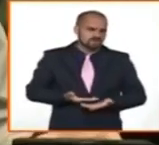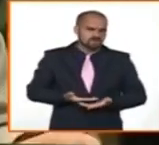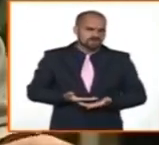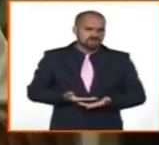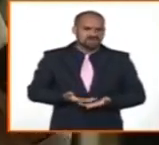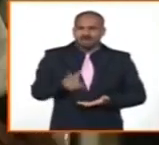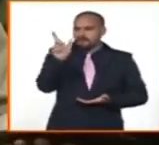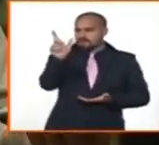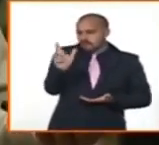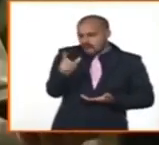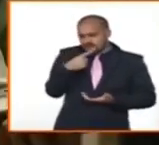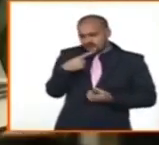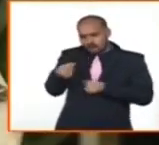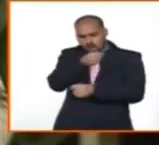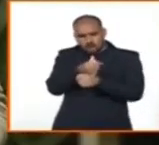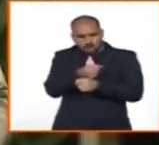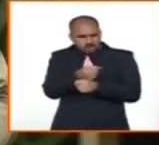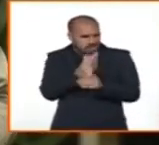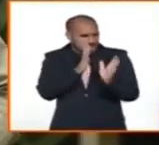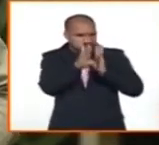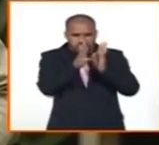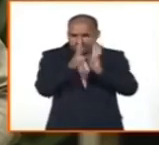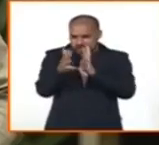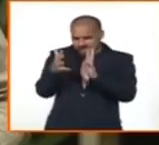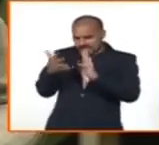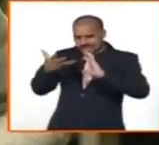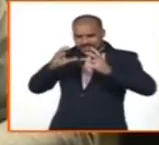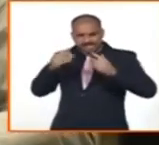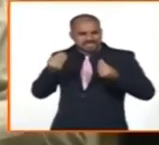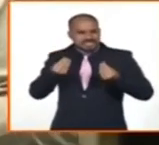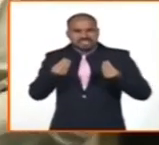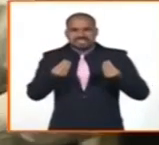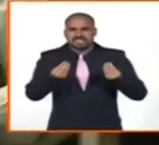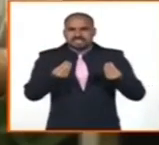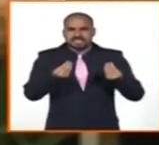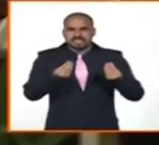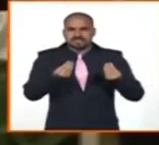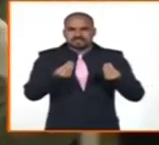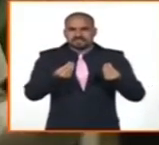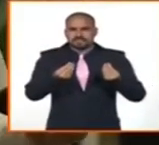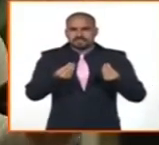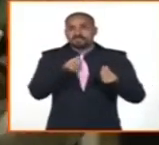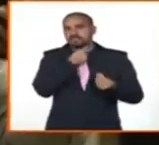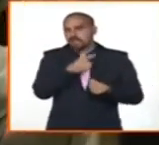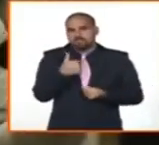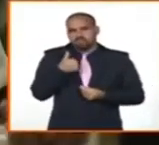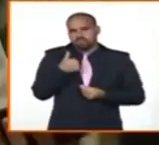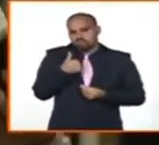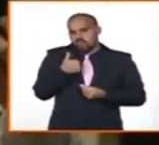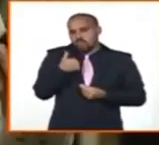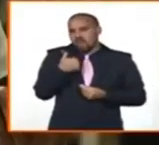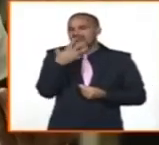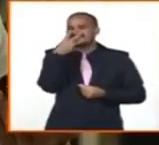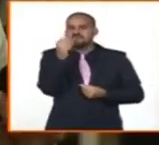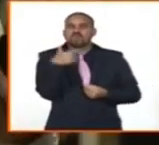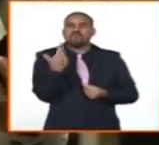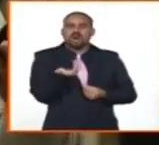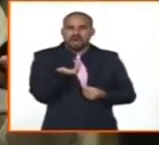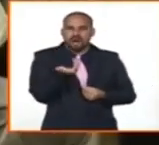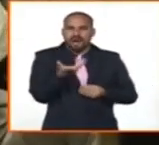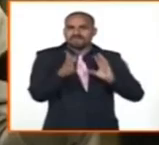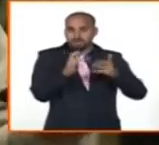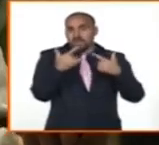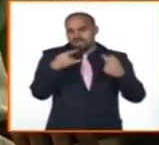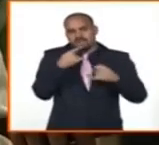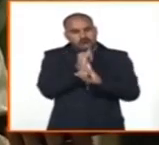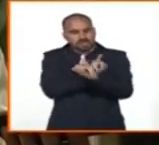quién? Y otra vez, no a lo que a mí me gusta escuchar o como música o como medio o como vocabulario, sino